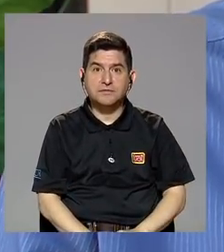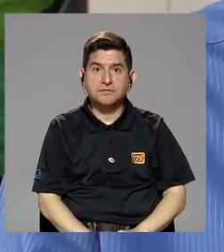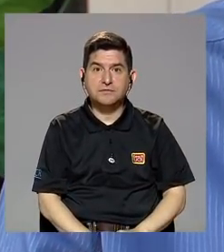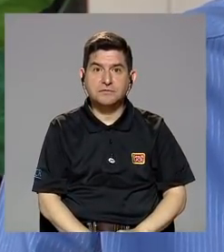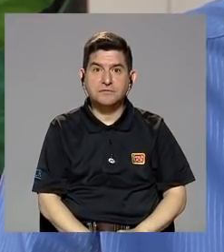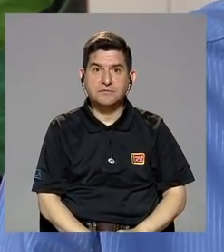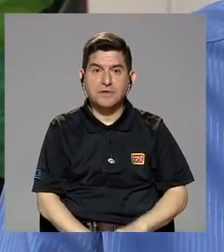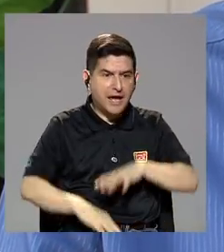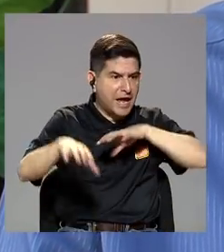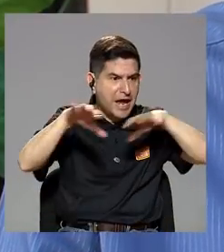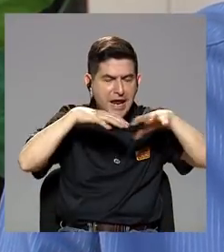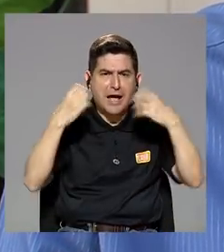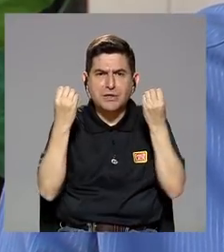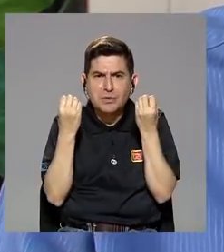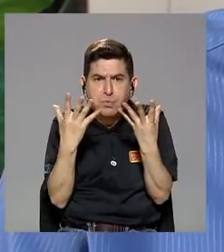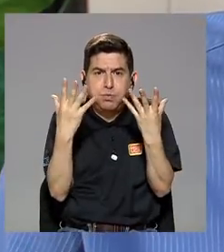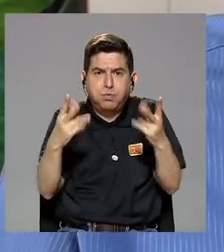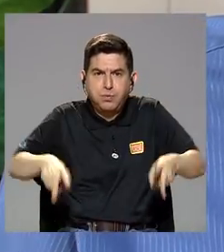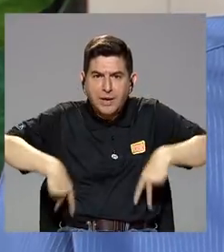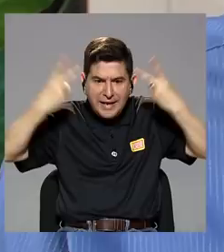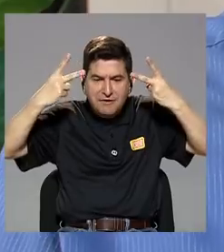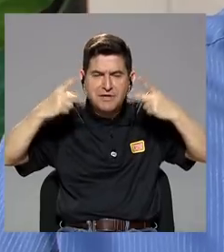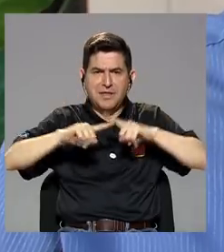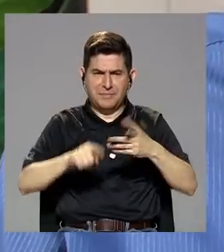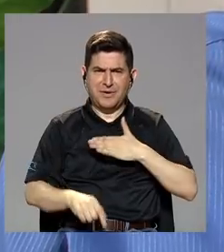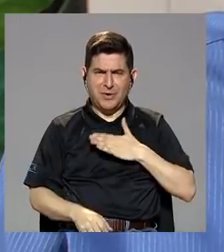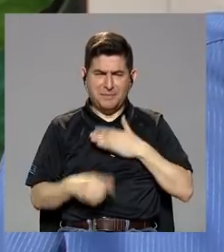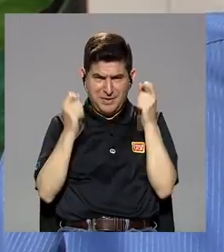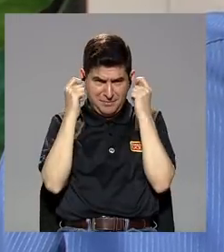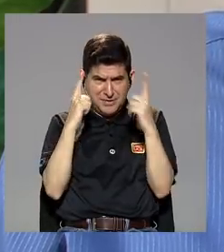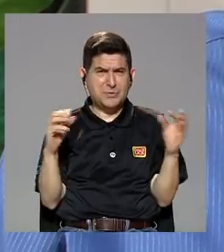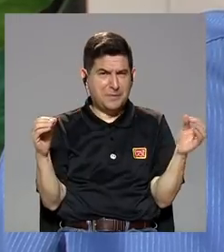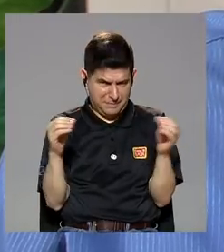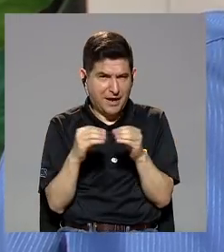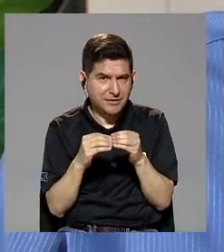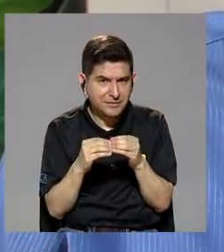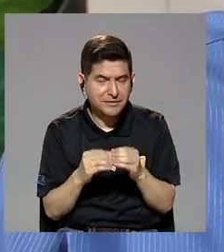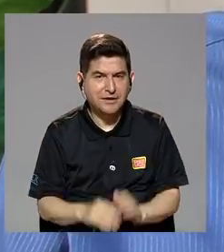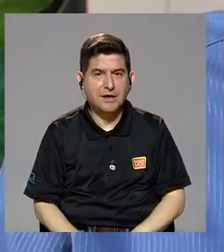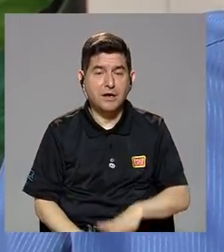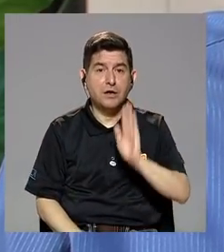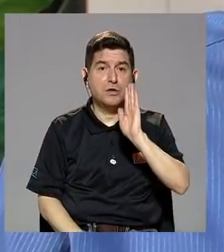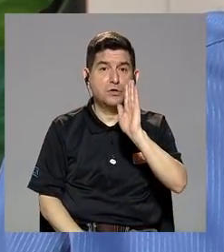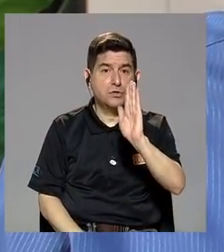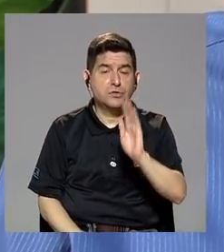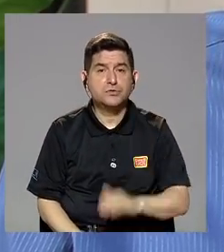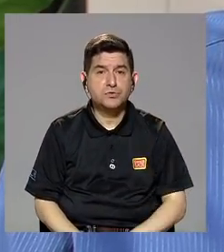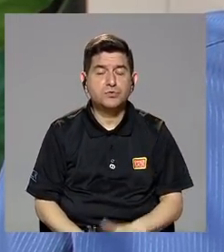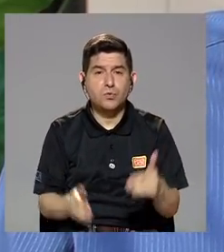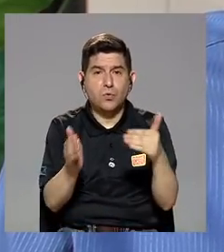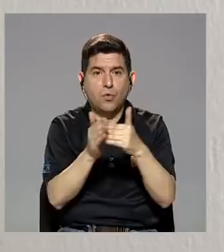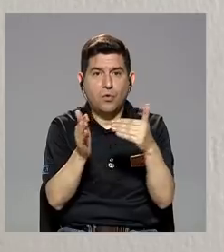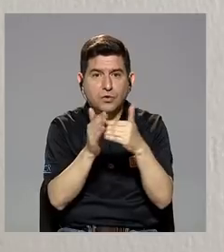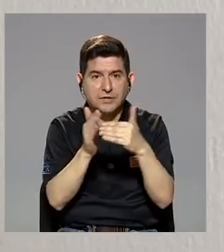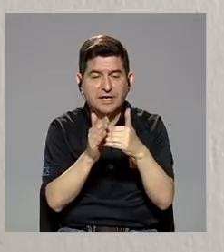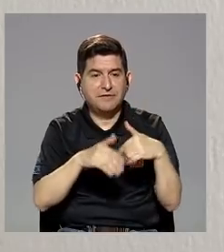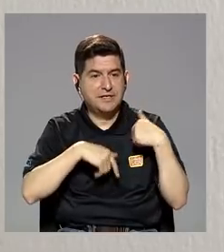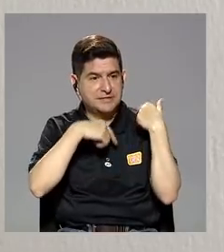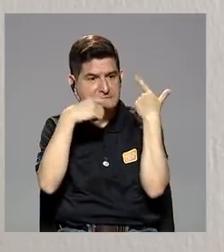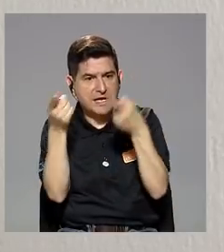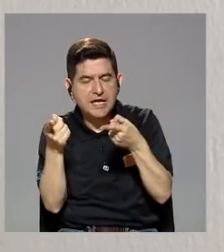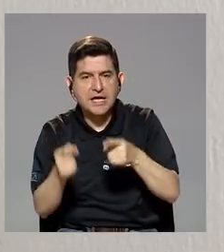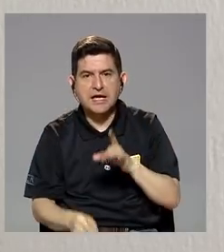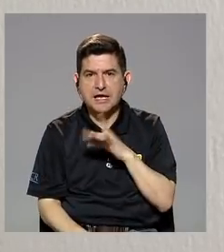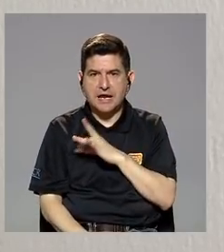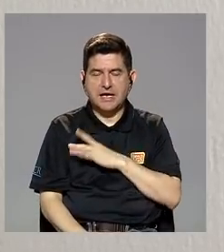era de actividad inmensa su vida pero sabe que me impresiona su vuelta a chile y